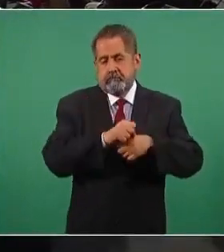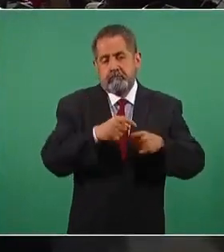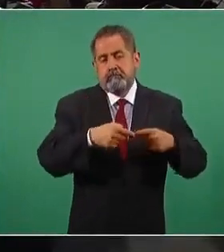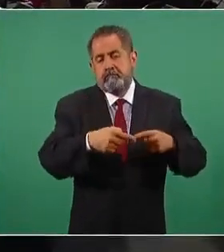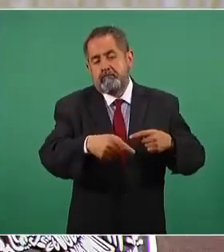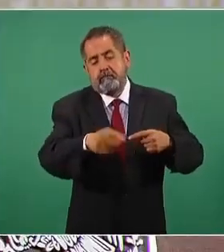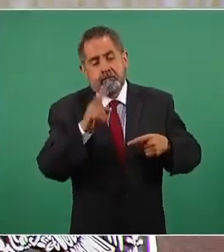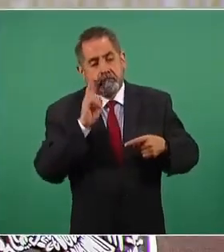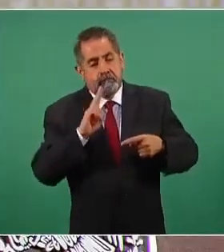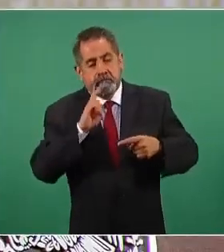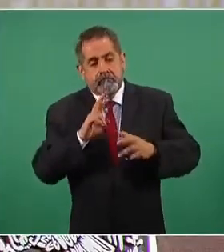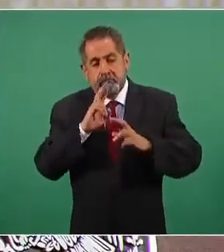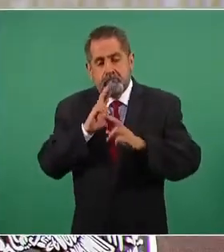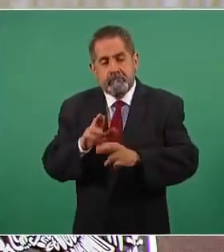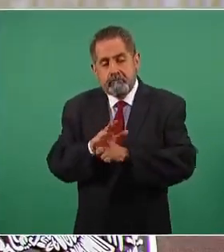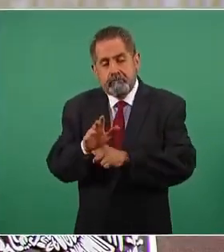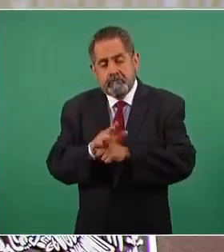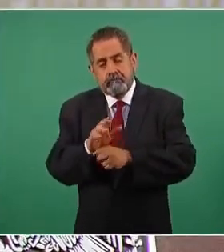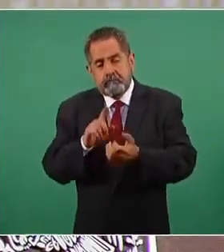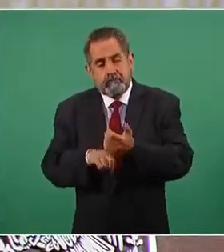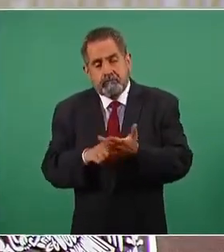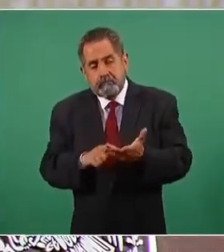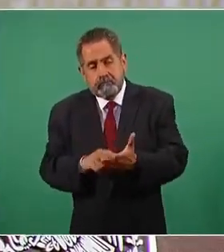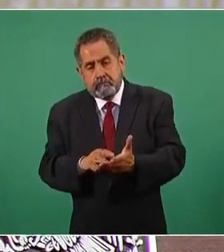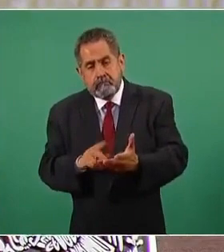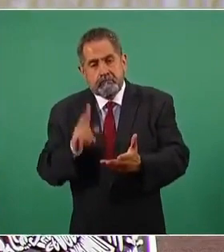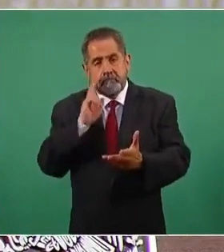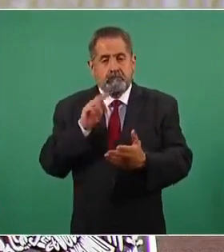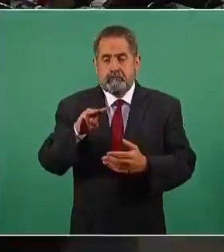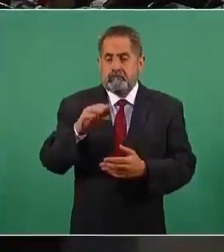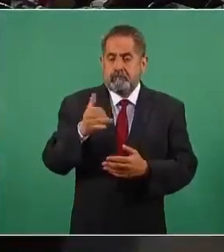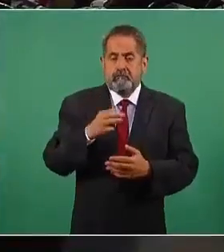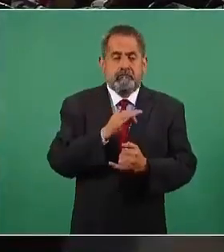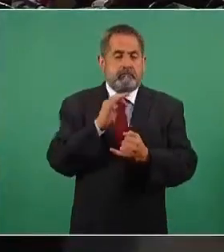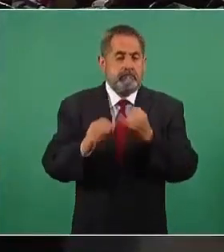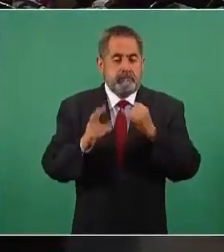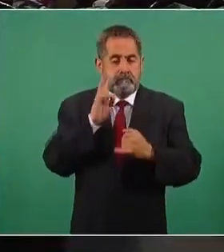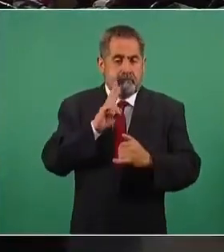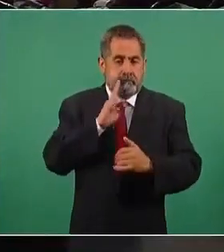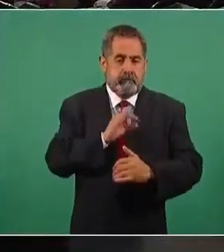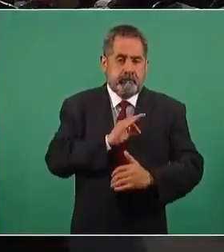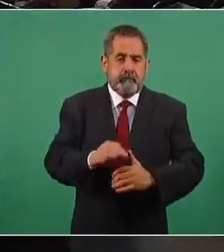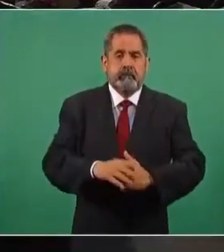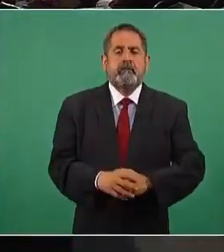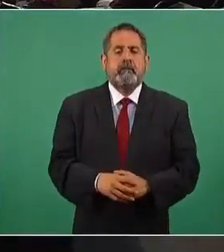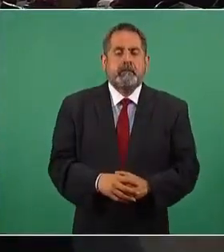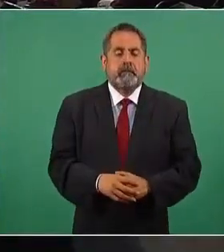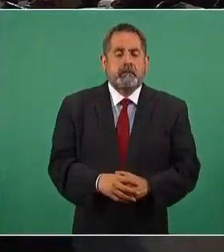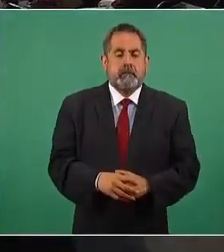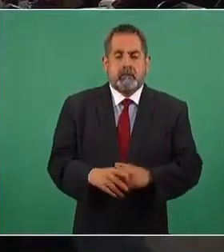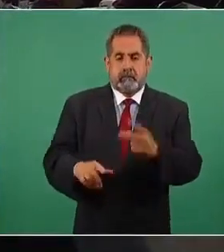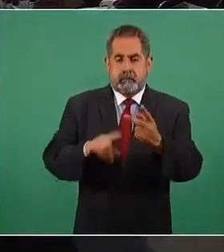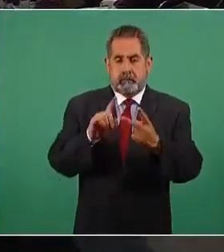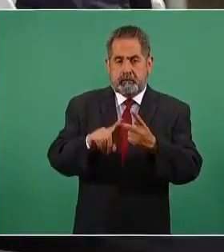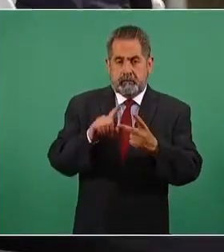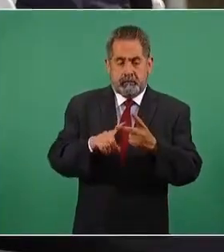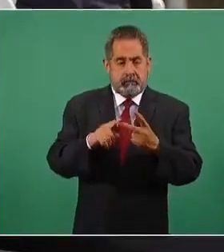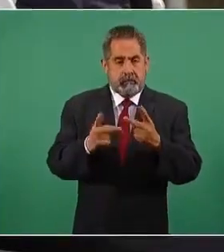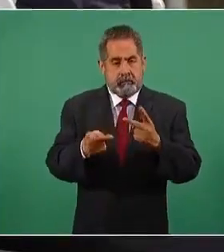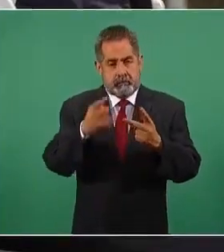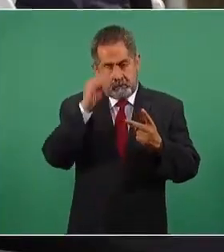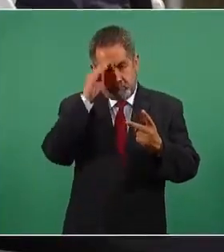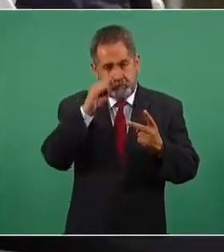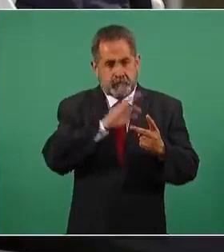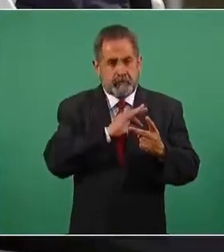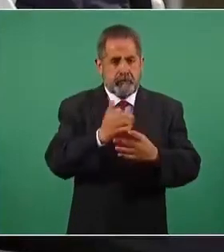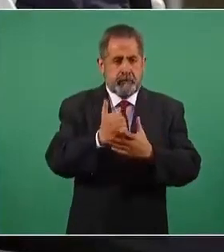esperemos tener los resultados a finales de mayo. Gracias. Y mi segunda pregunta, señor presidente, no sé si usted